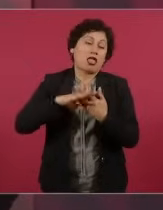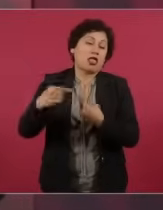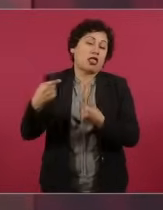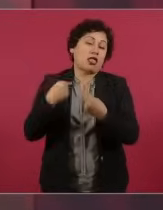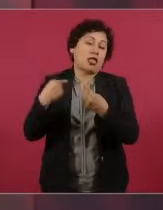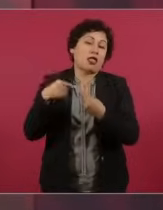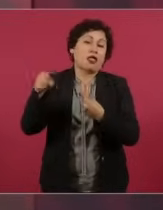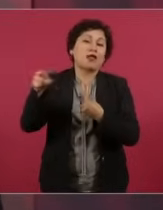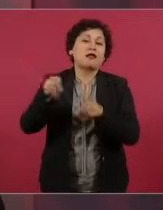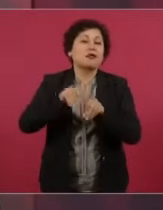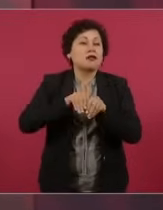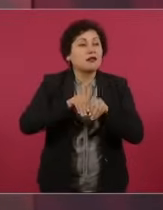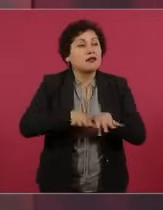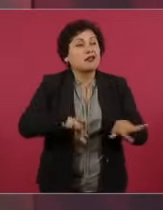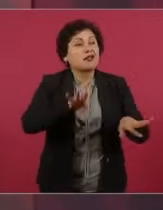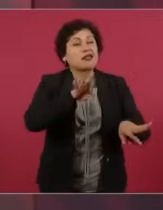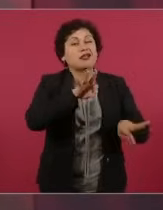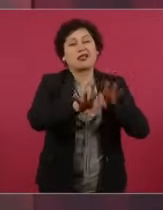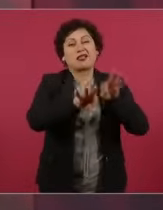por las elecciones,